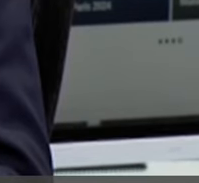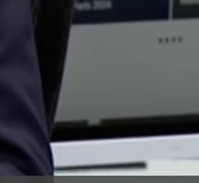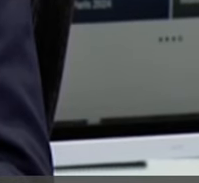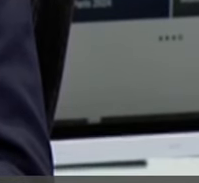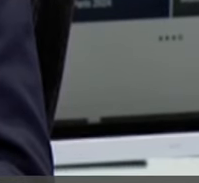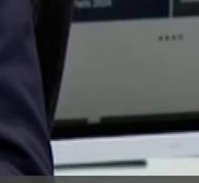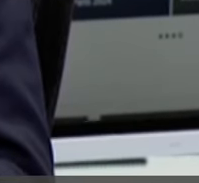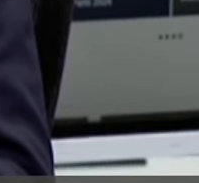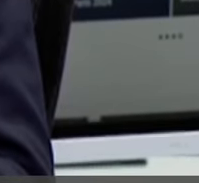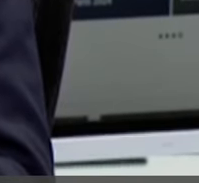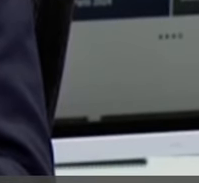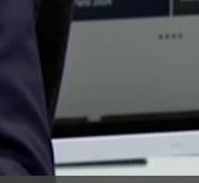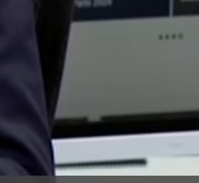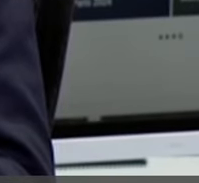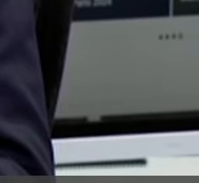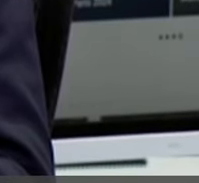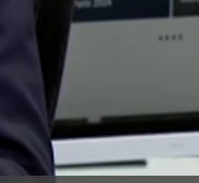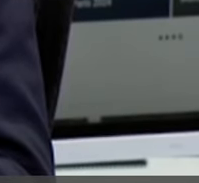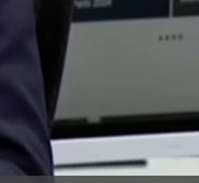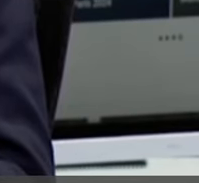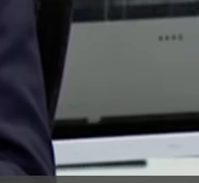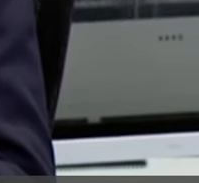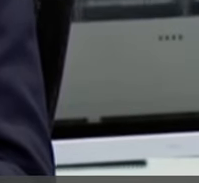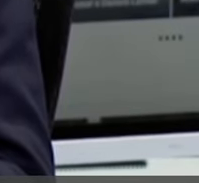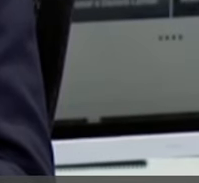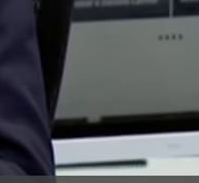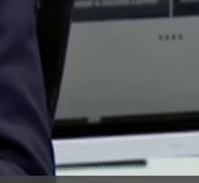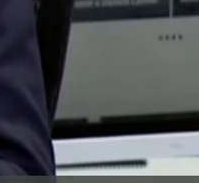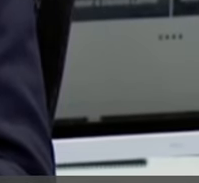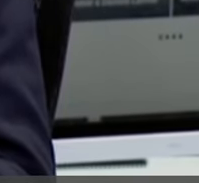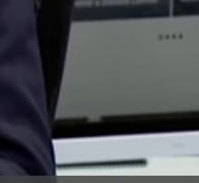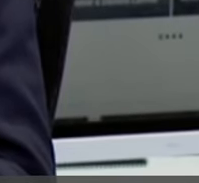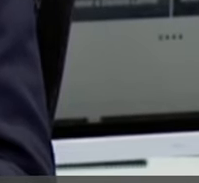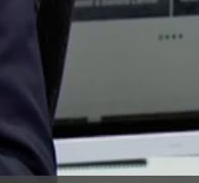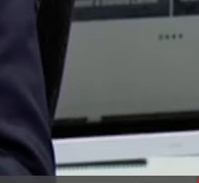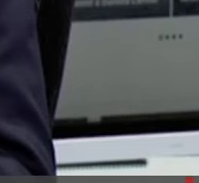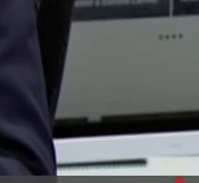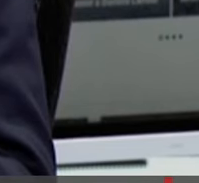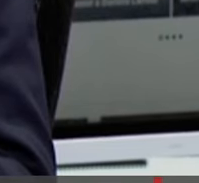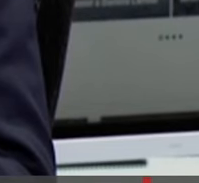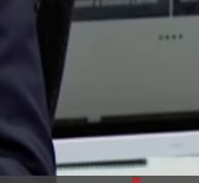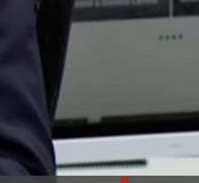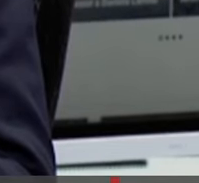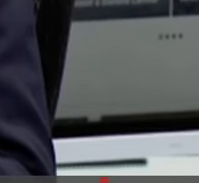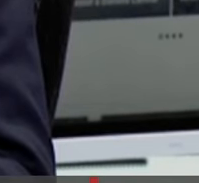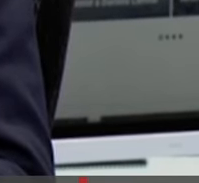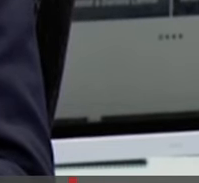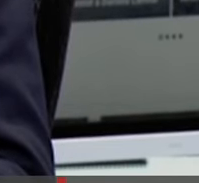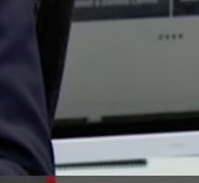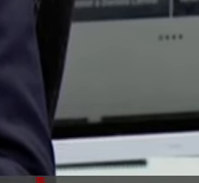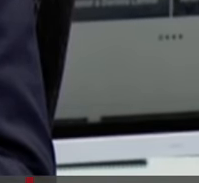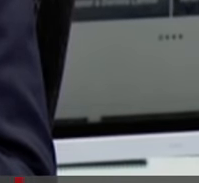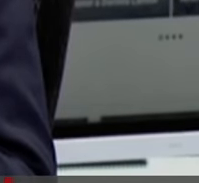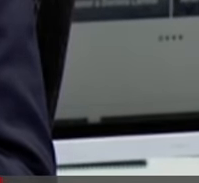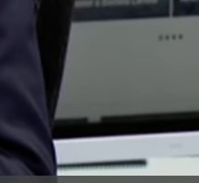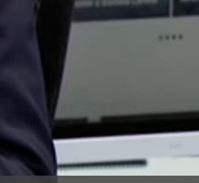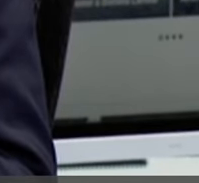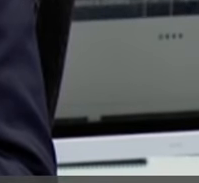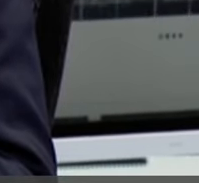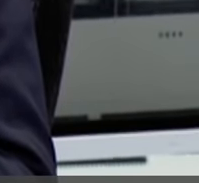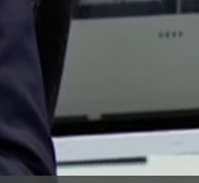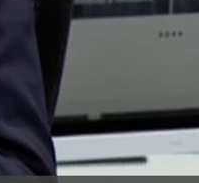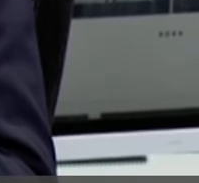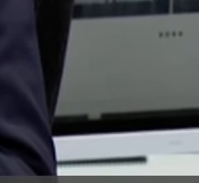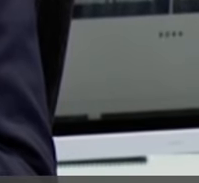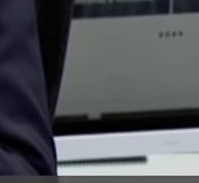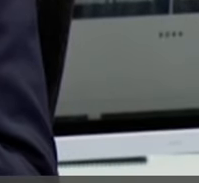no pudieron. Ese pueblo es un pueblo guerrero que asombra y asombrará al